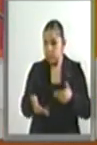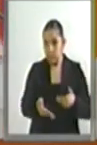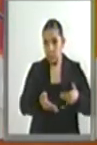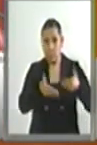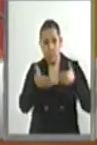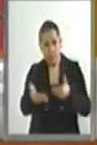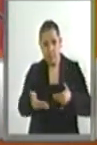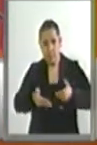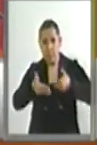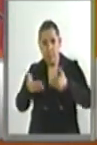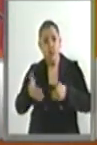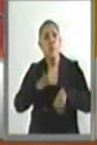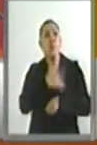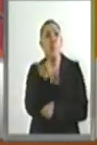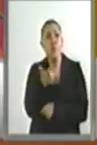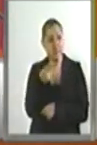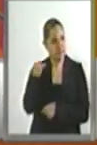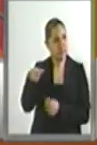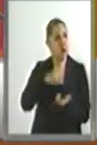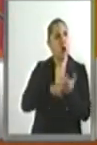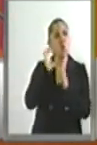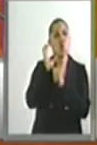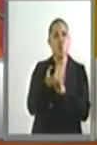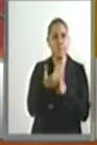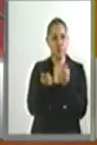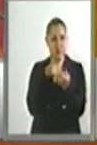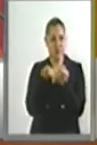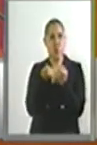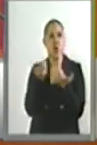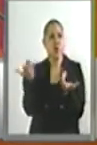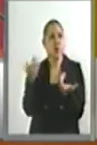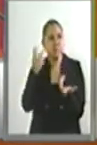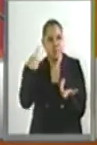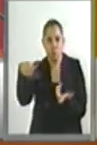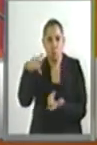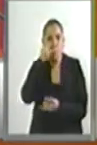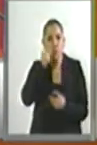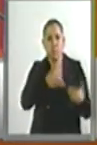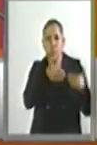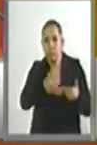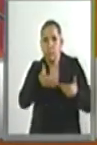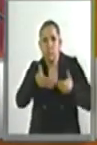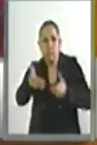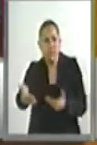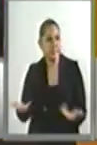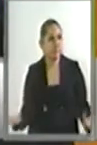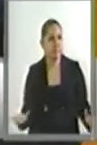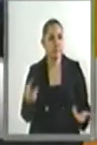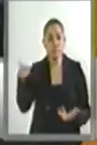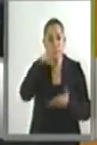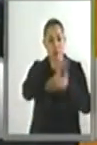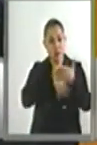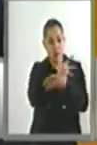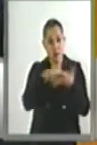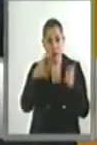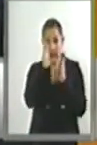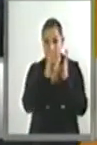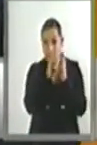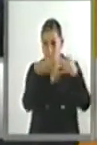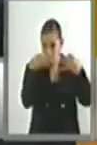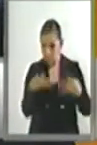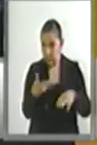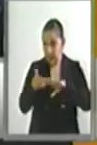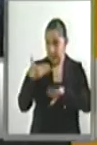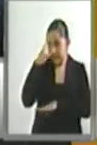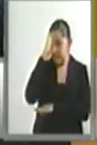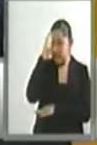de la Comisión Reguladora. El calendario original indicaba que el 15 de febrero